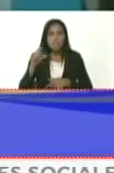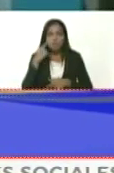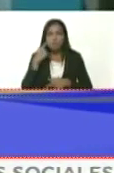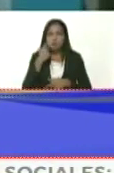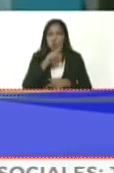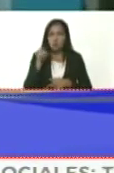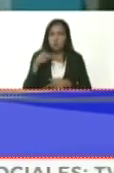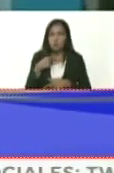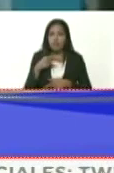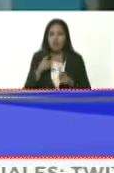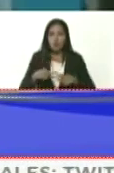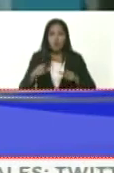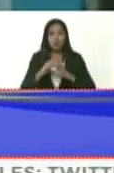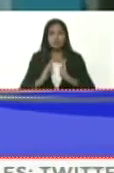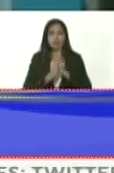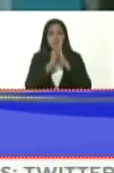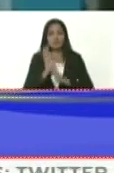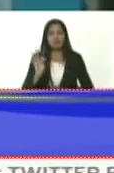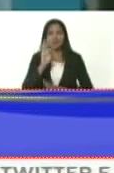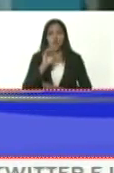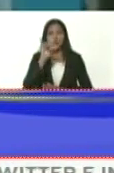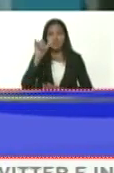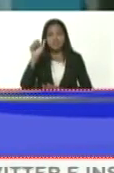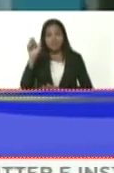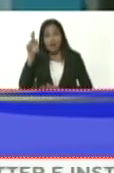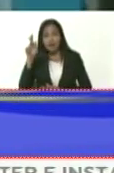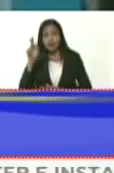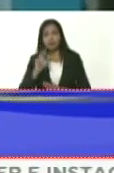ustedes, estamos en San Francisco de Yare.